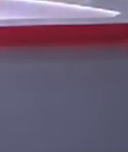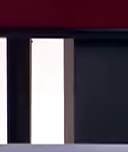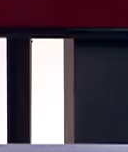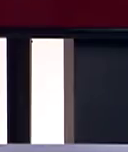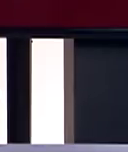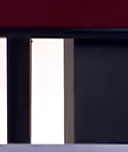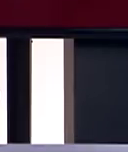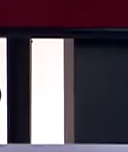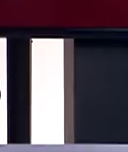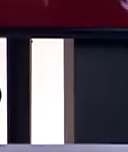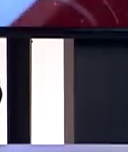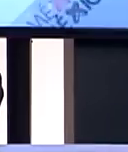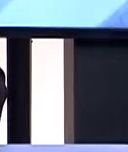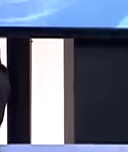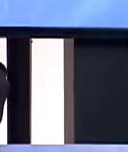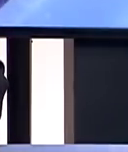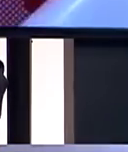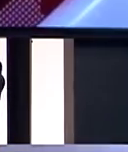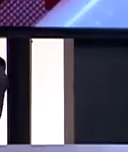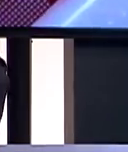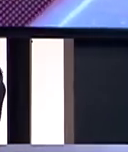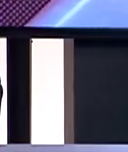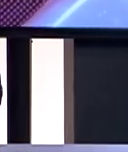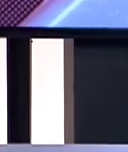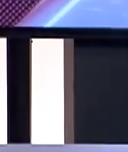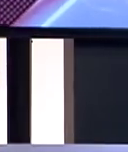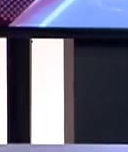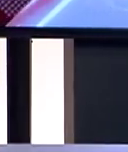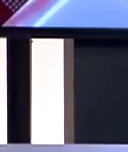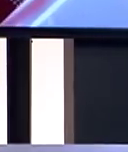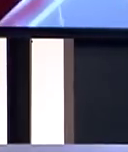Gracias. Vamos a hacer una pausa. Regresamos con más información.